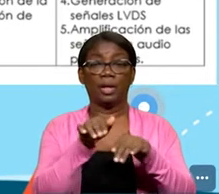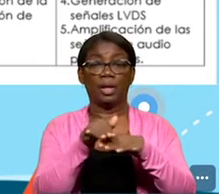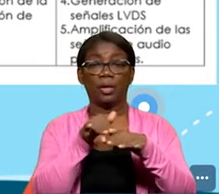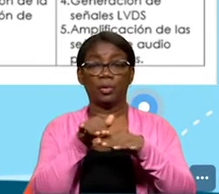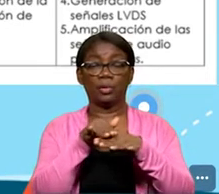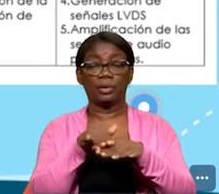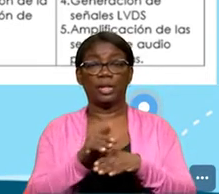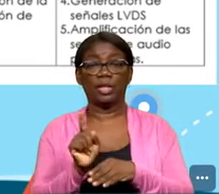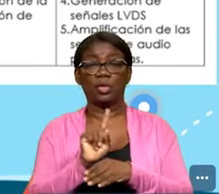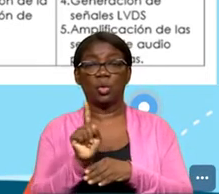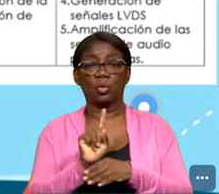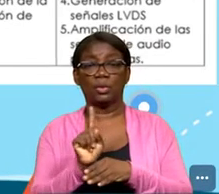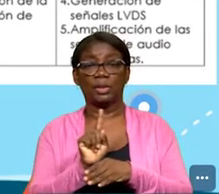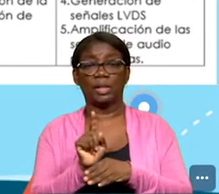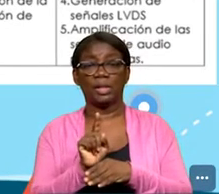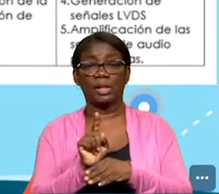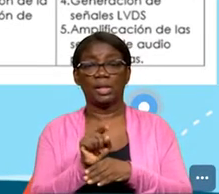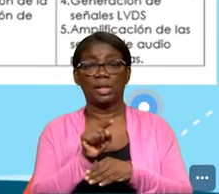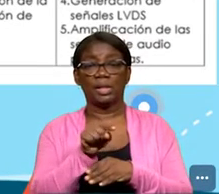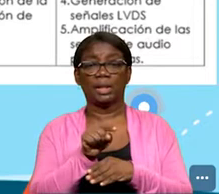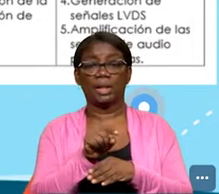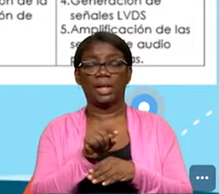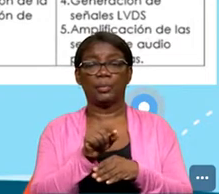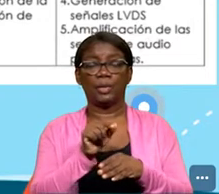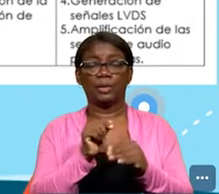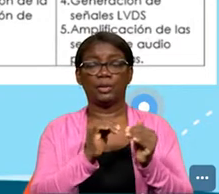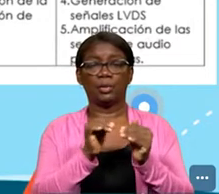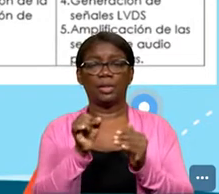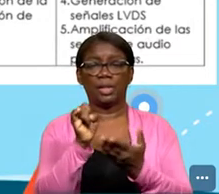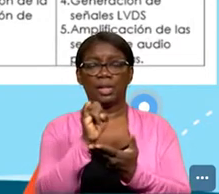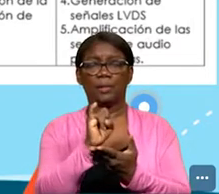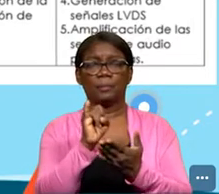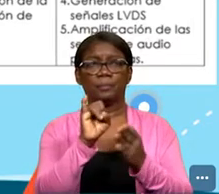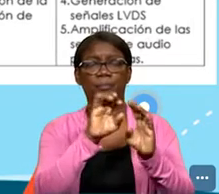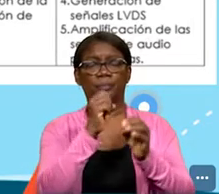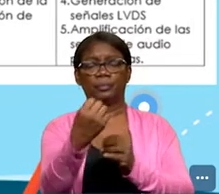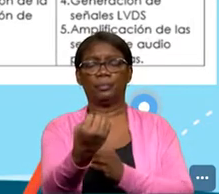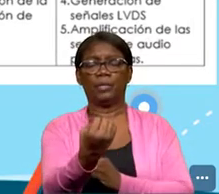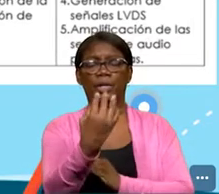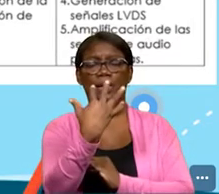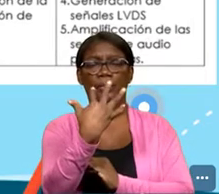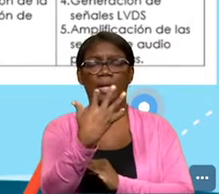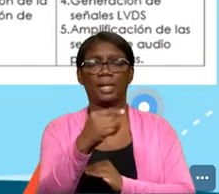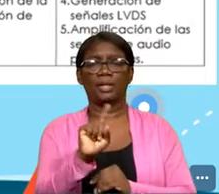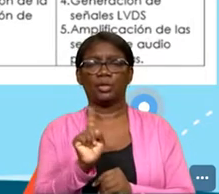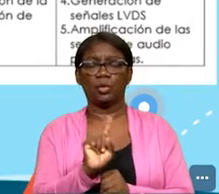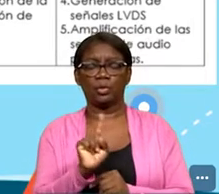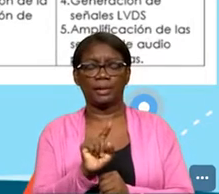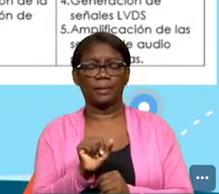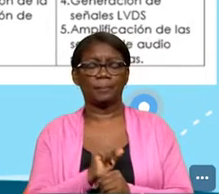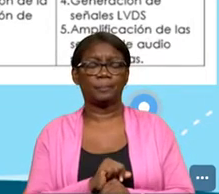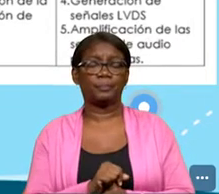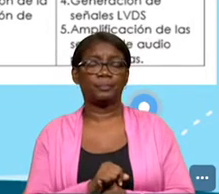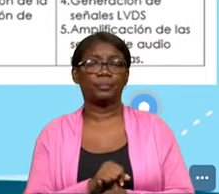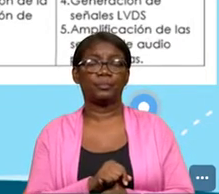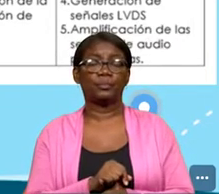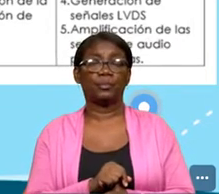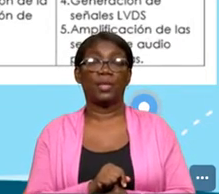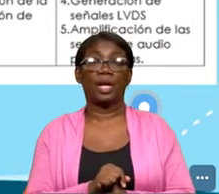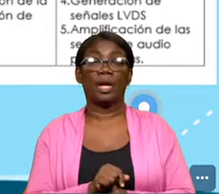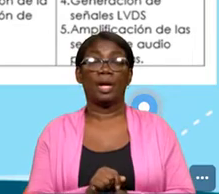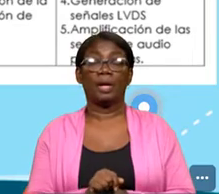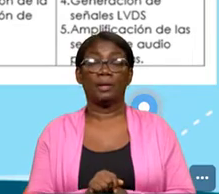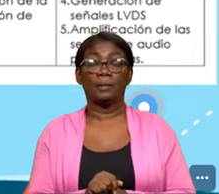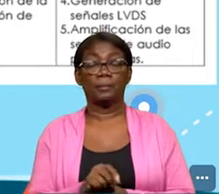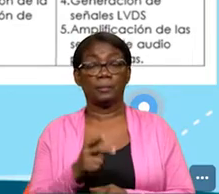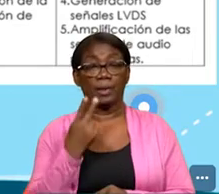se da ese tipo de funcionamiento? ¿Ok? En lo que es la adquisición,